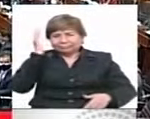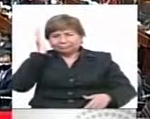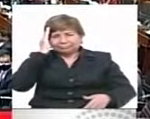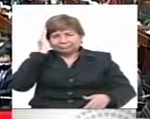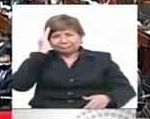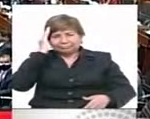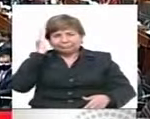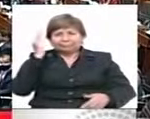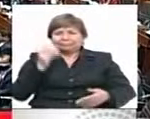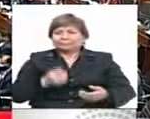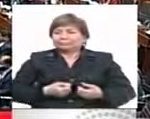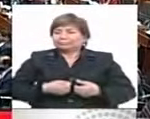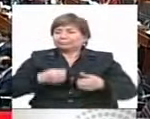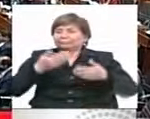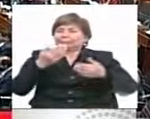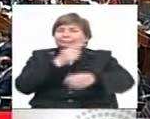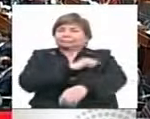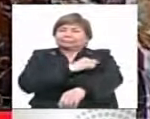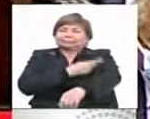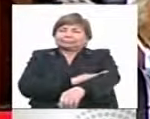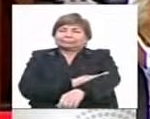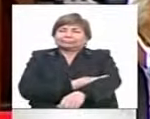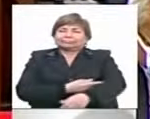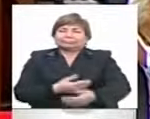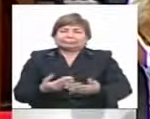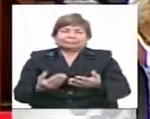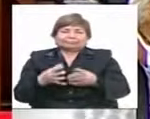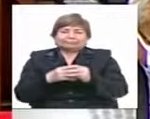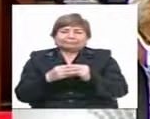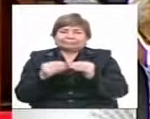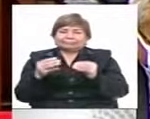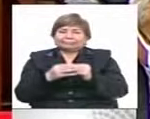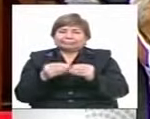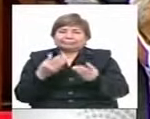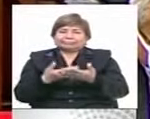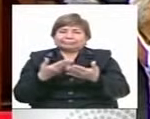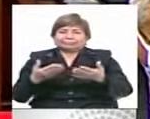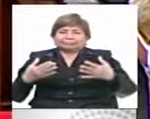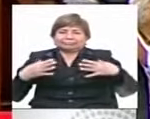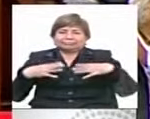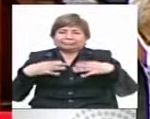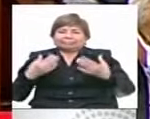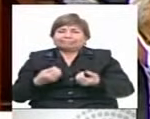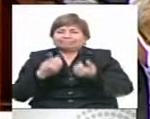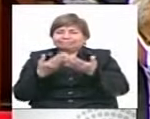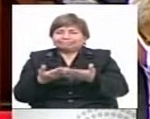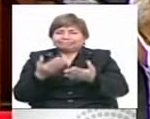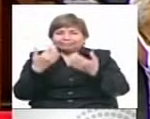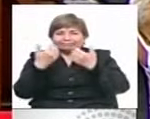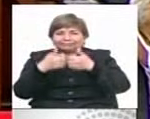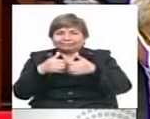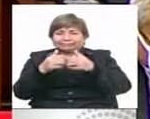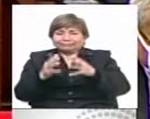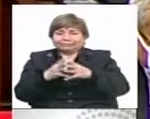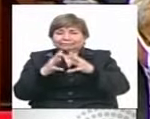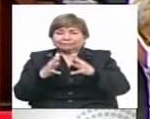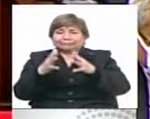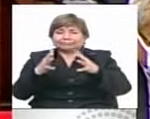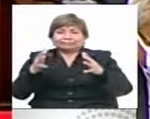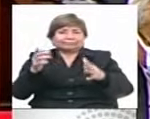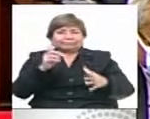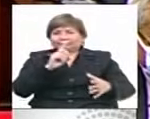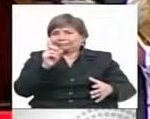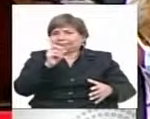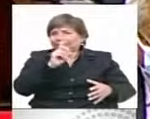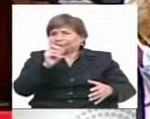que lo que da esfuerzo, que lo que produce la riqueza, que lo que hace que una empresa crezca no